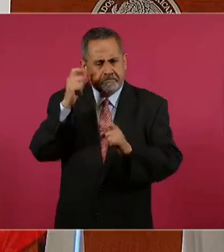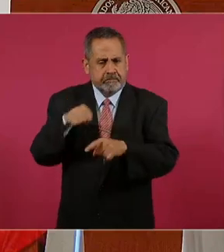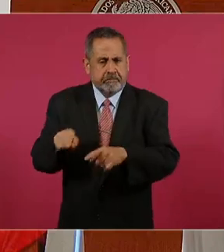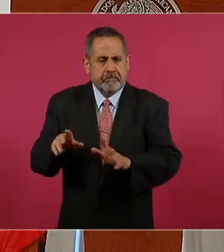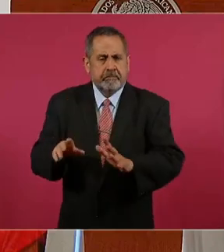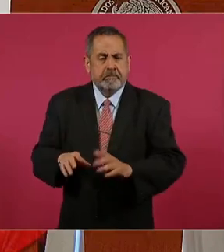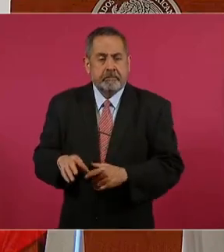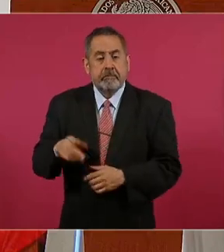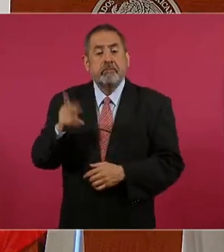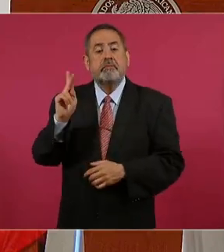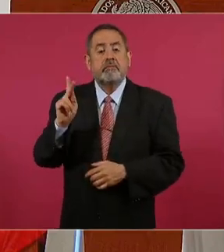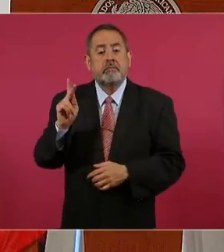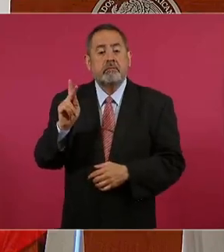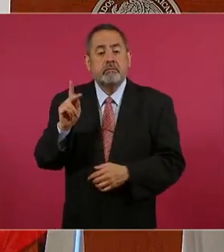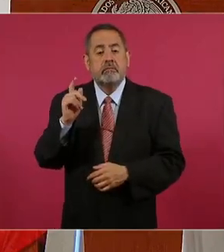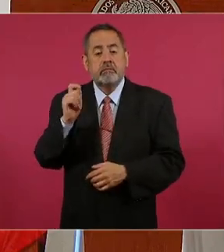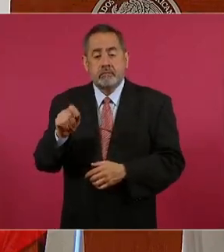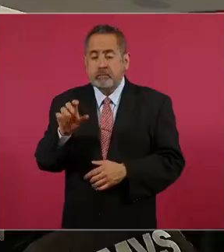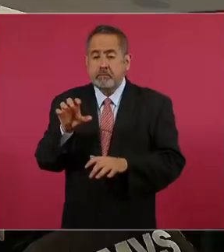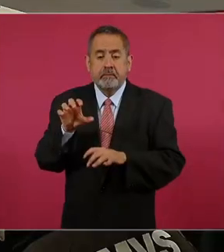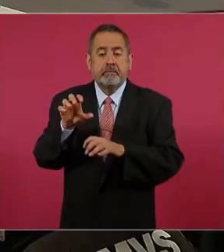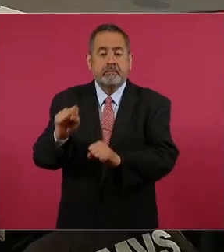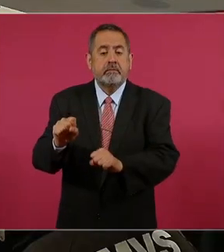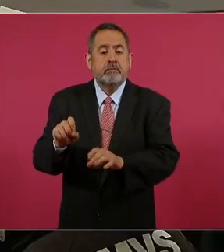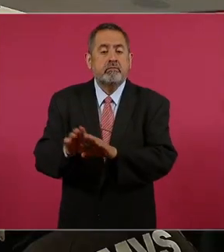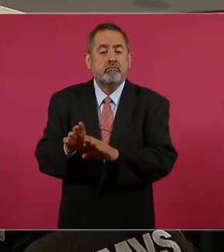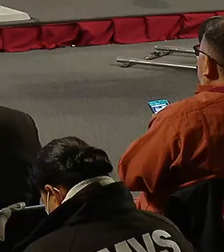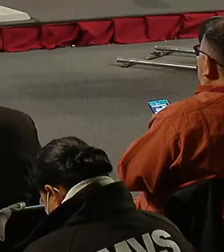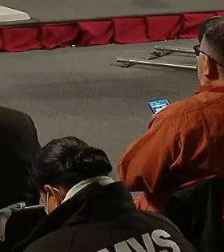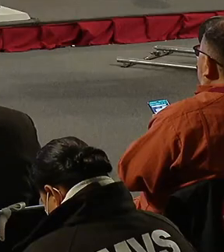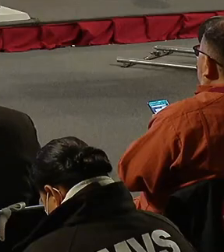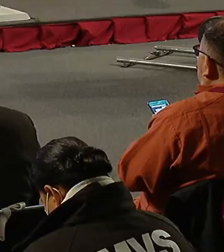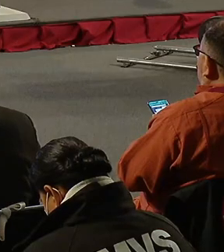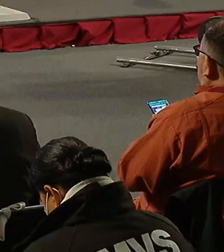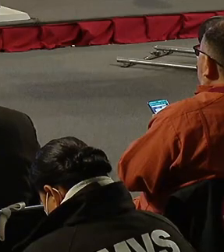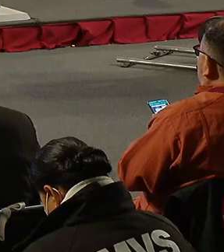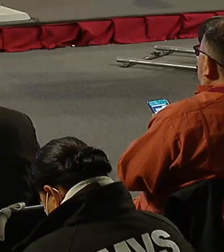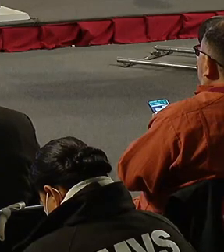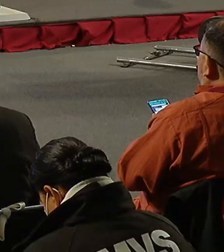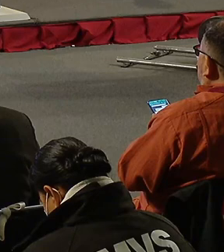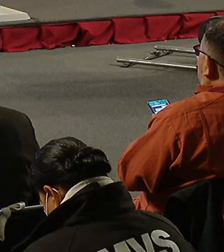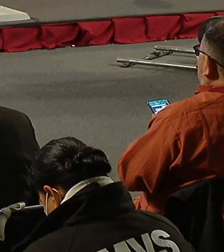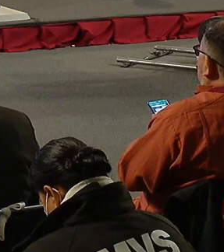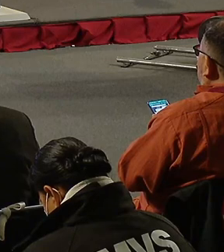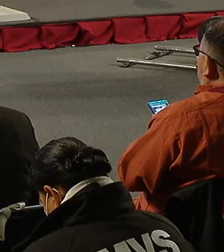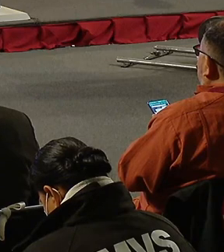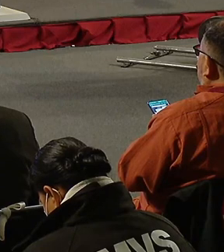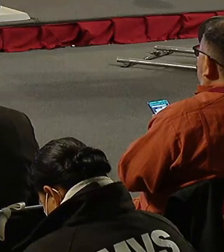pero nada más vamos a estar importando 77,